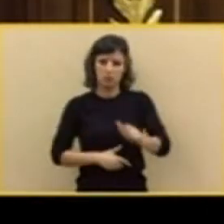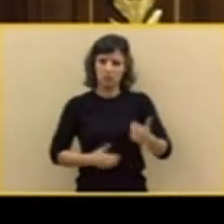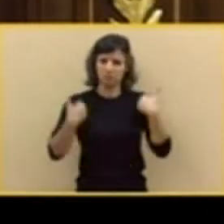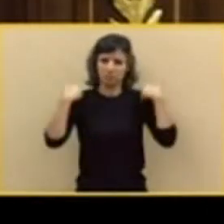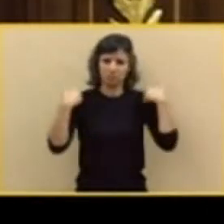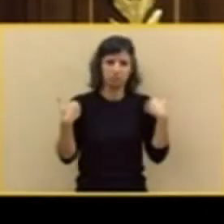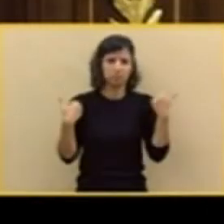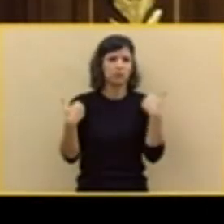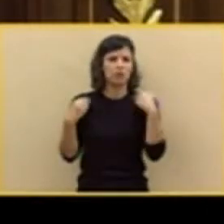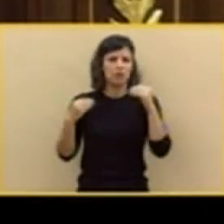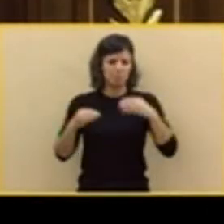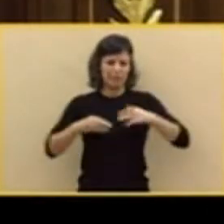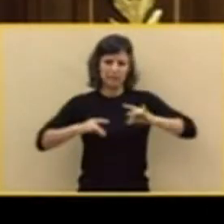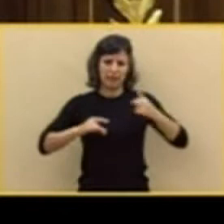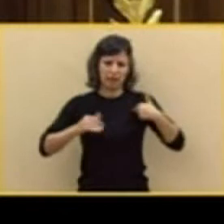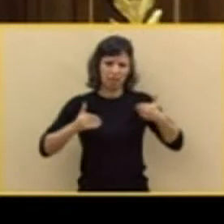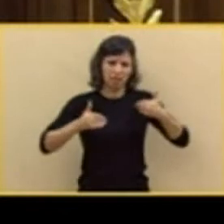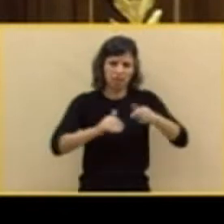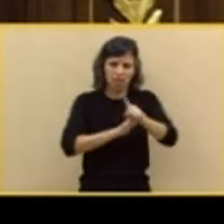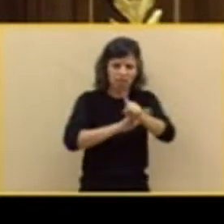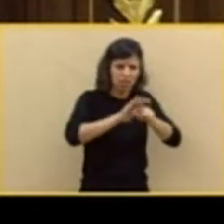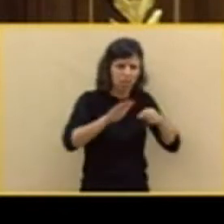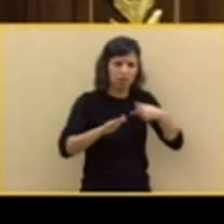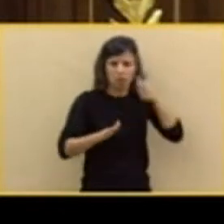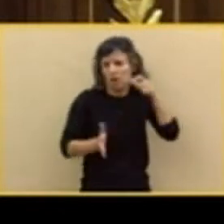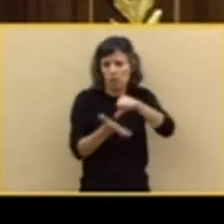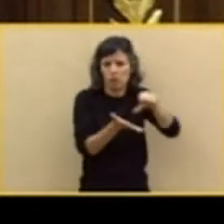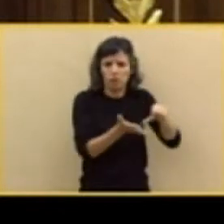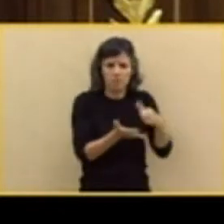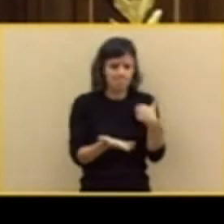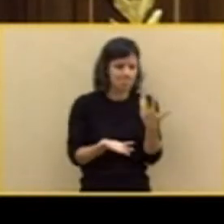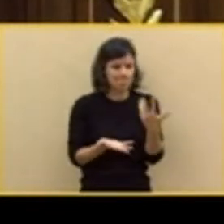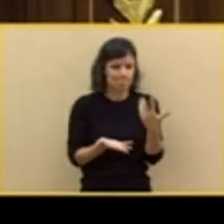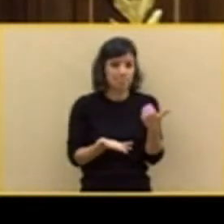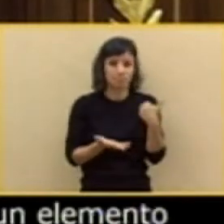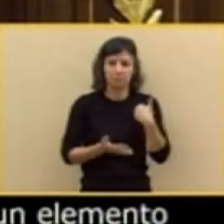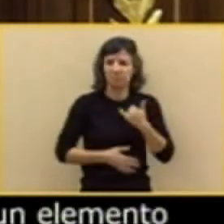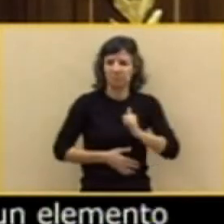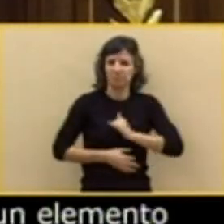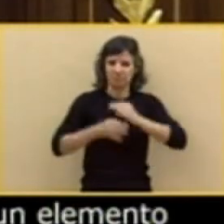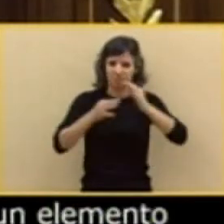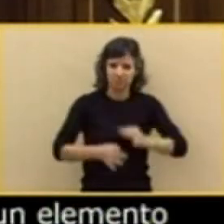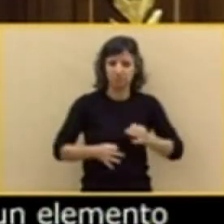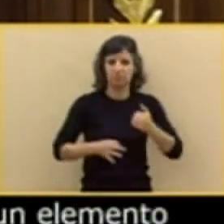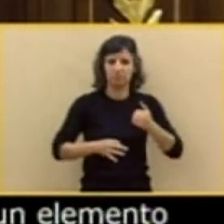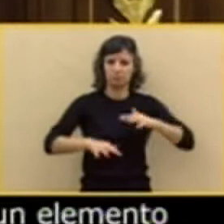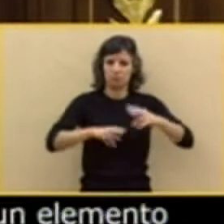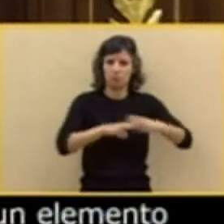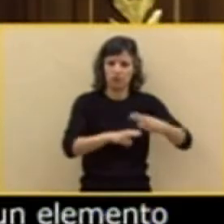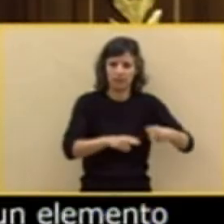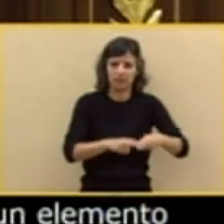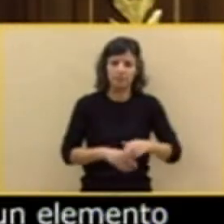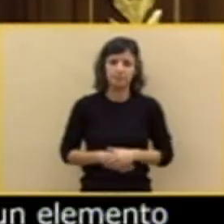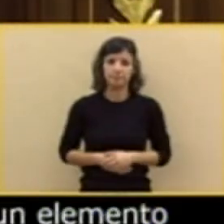rédito le saca. Pero, ¿ha ganado tantos titulares como votos el Partido Popular